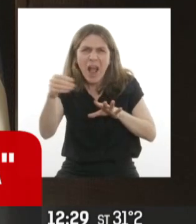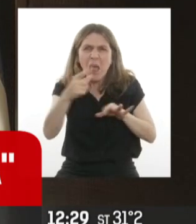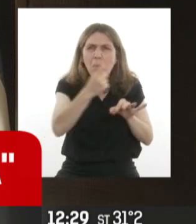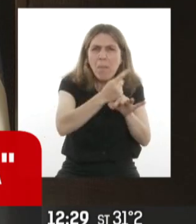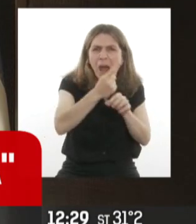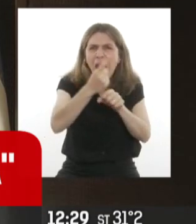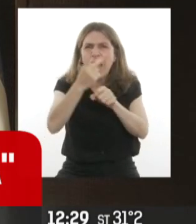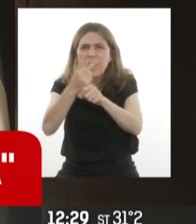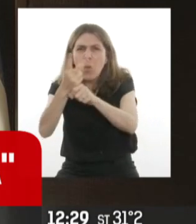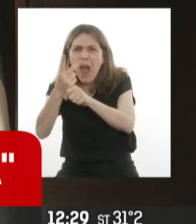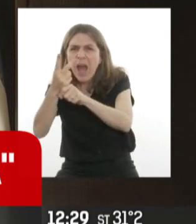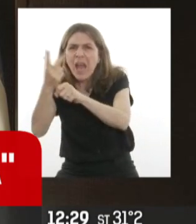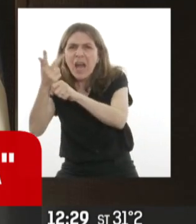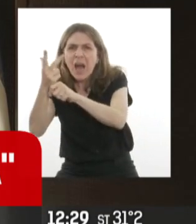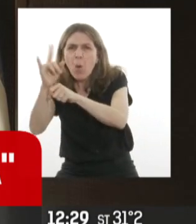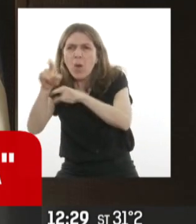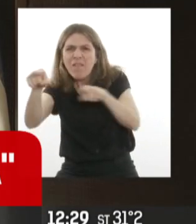que garantizar la gratuidad